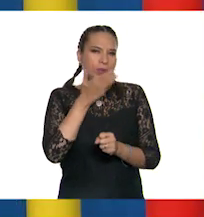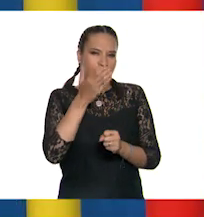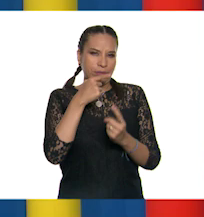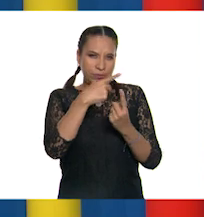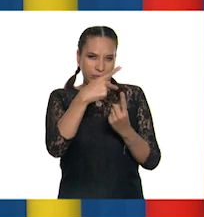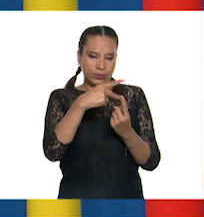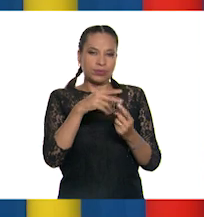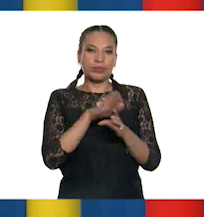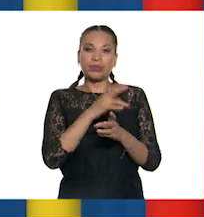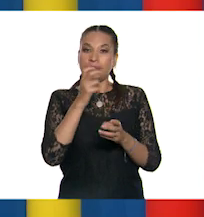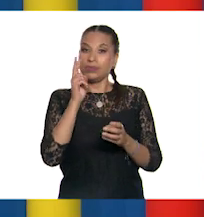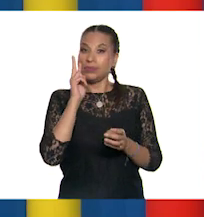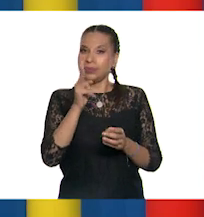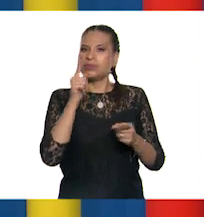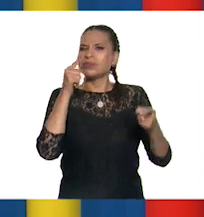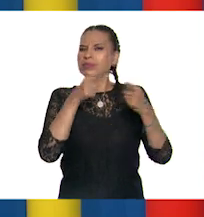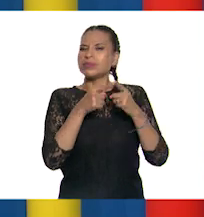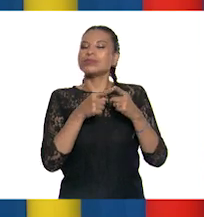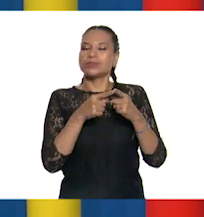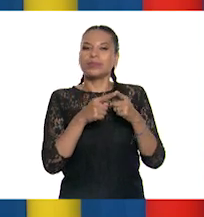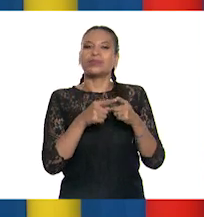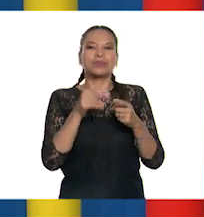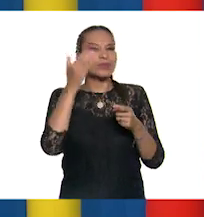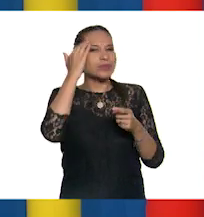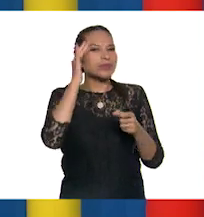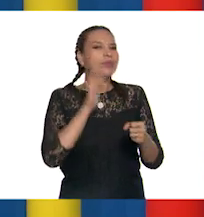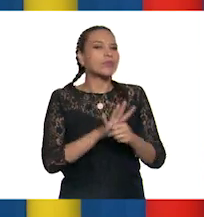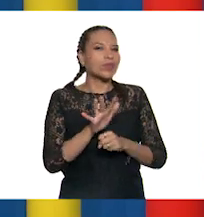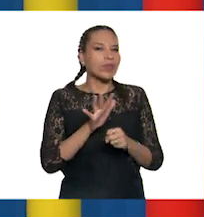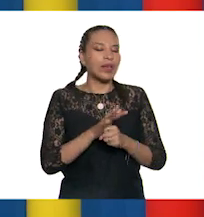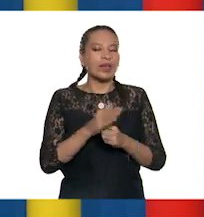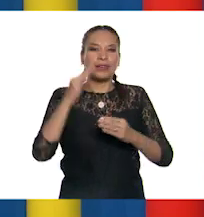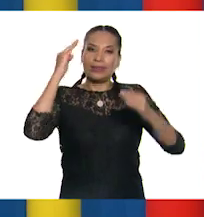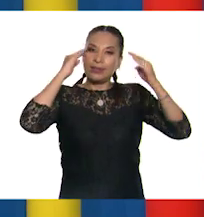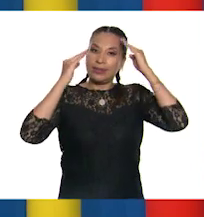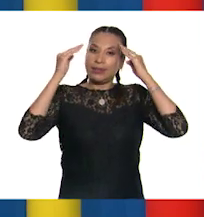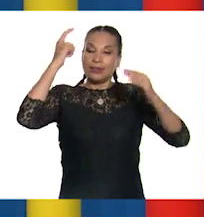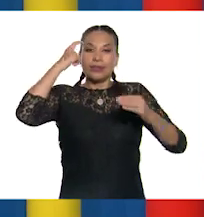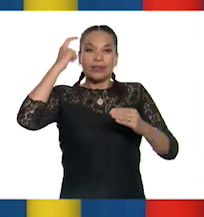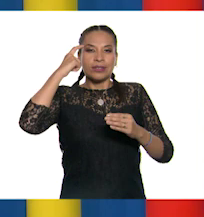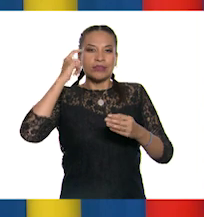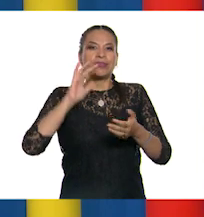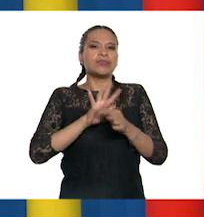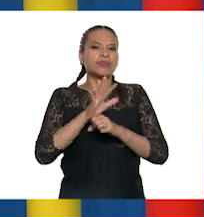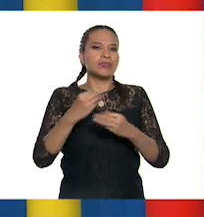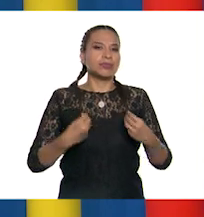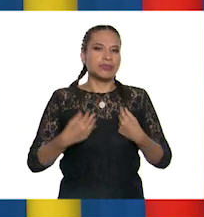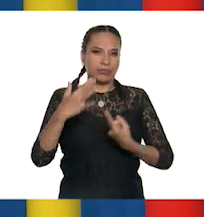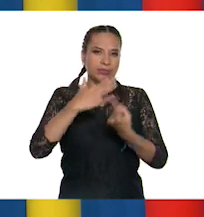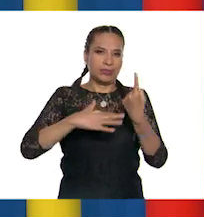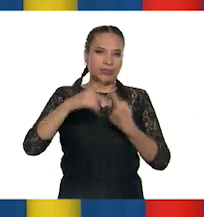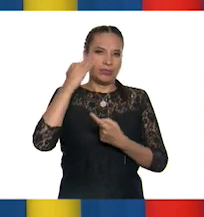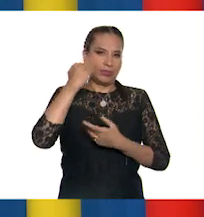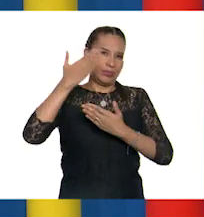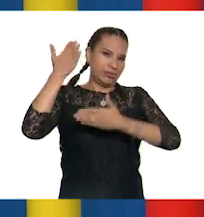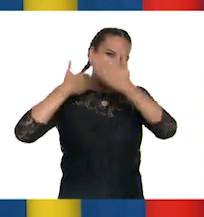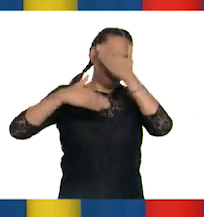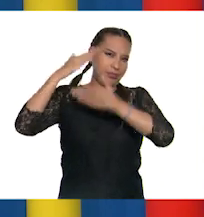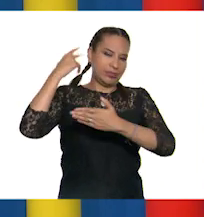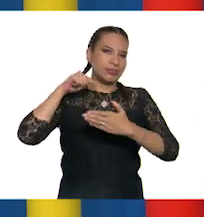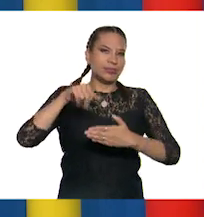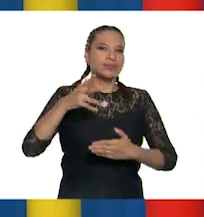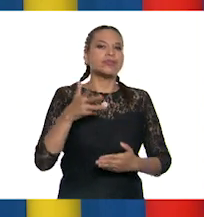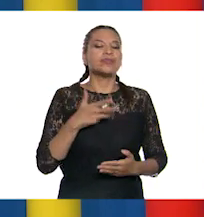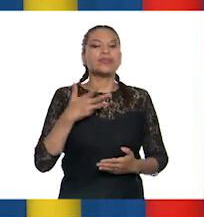además logra su propósito. Nos permite conocer y reflexionar en torno a la realidad social de un tiempo y espacio